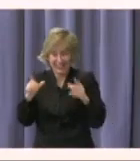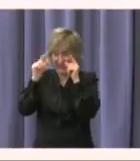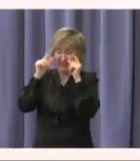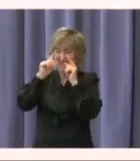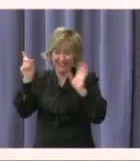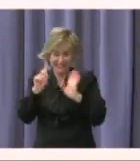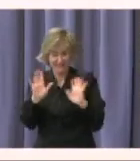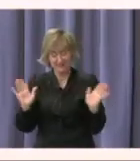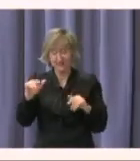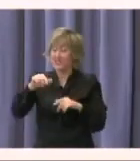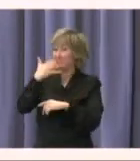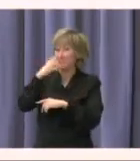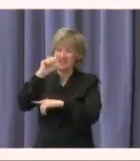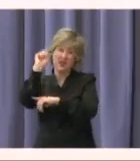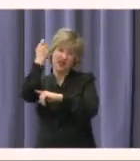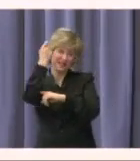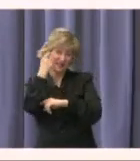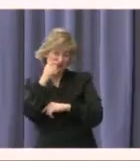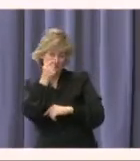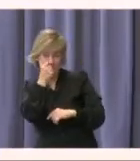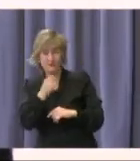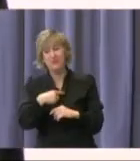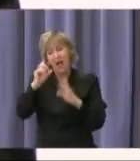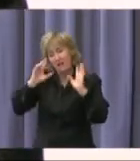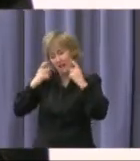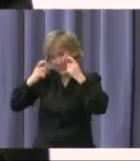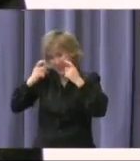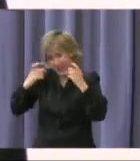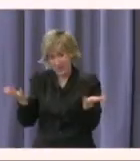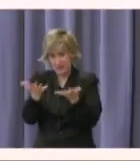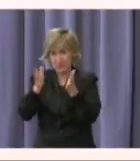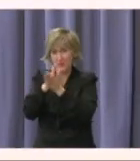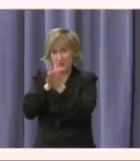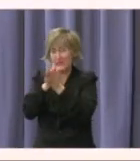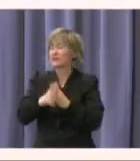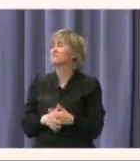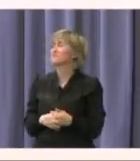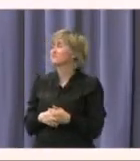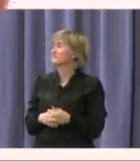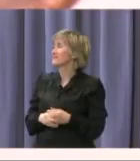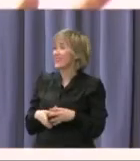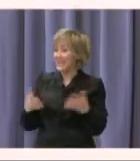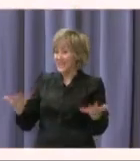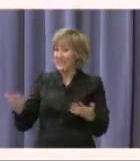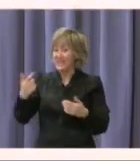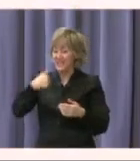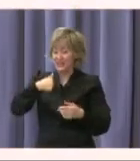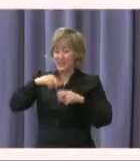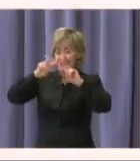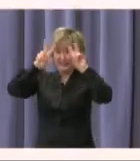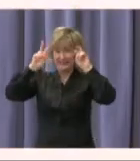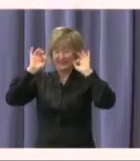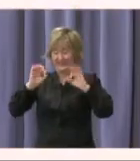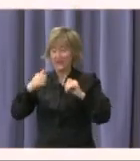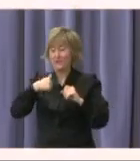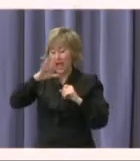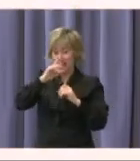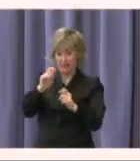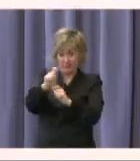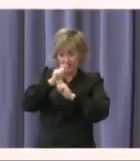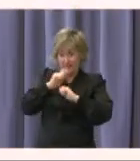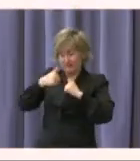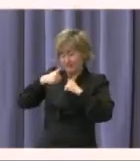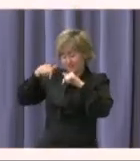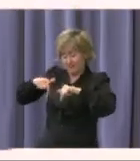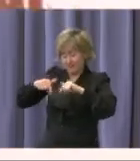esto va a tener poco éxito. Lo intentaremos. A ver, yo dado que el tema que me han asignado es este, pues